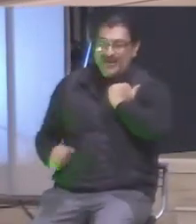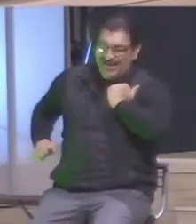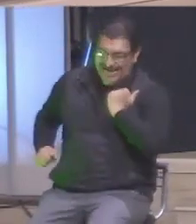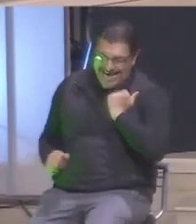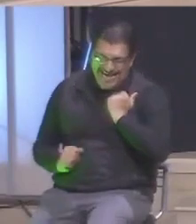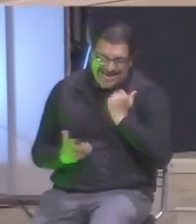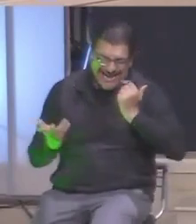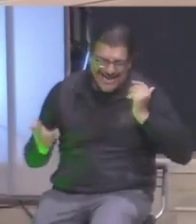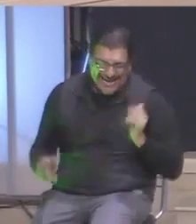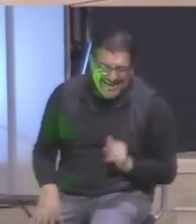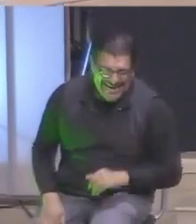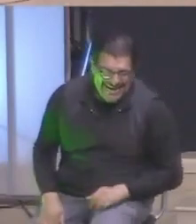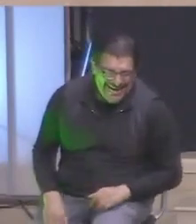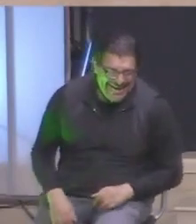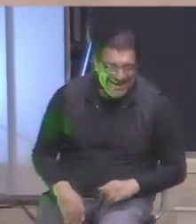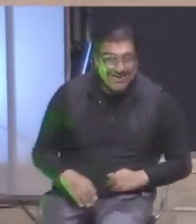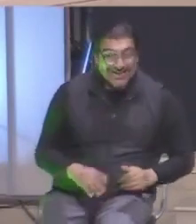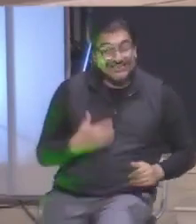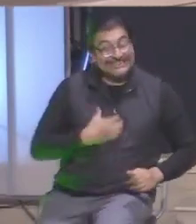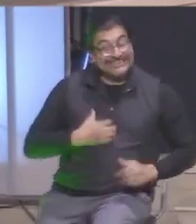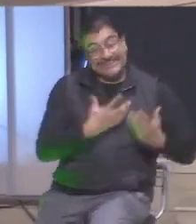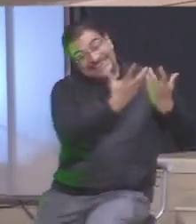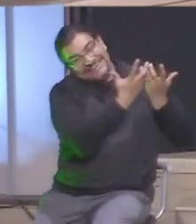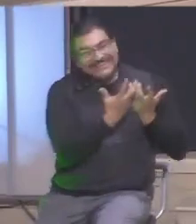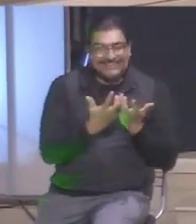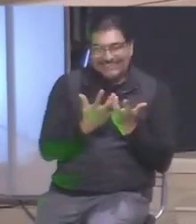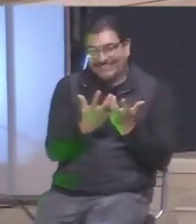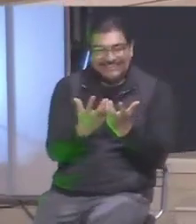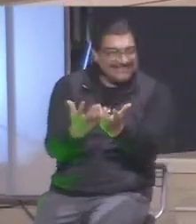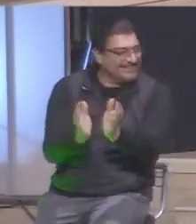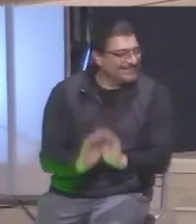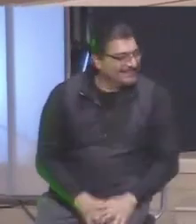así no no era así